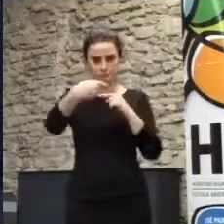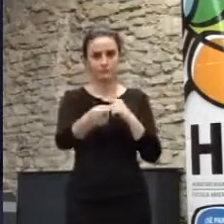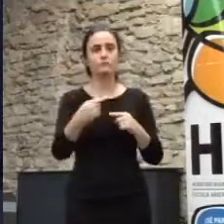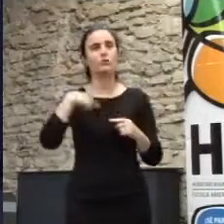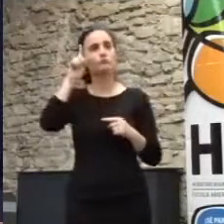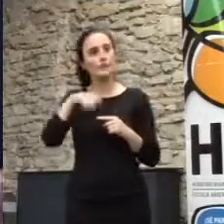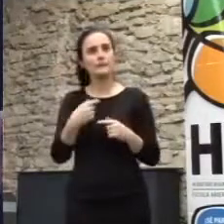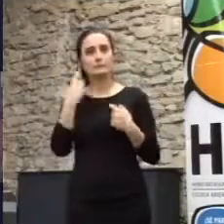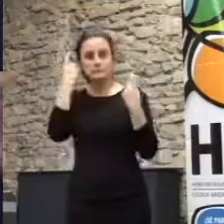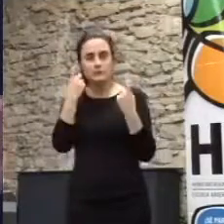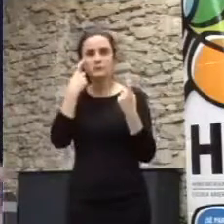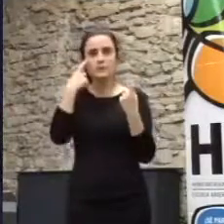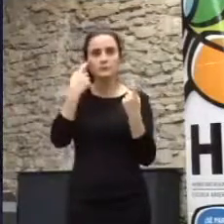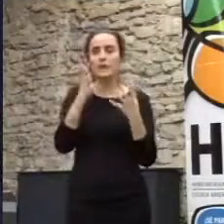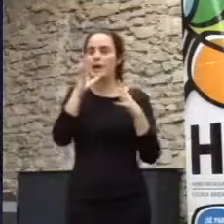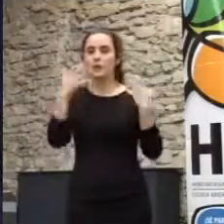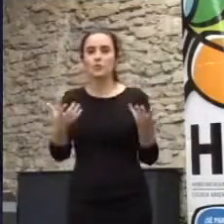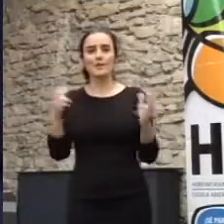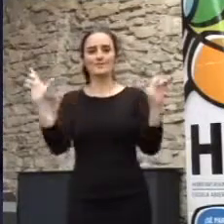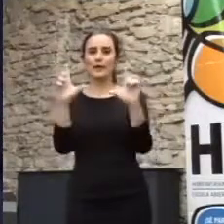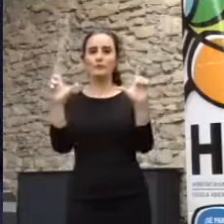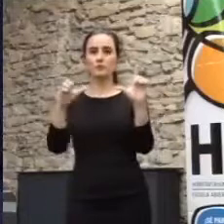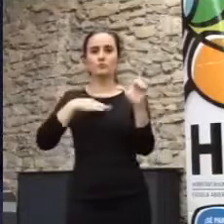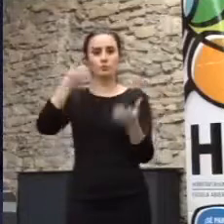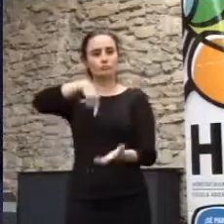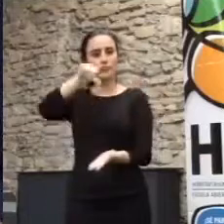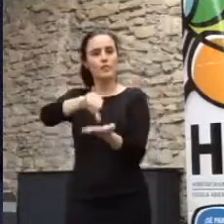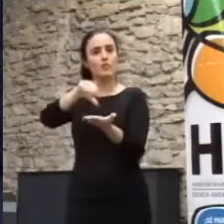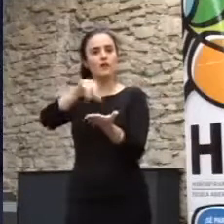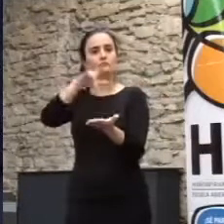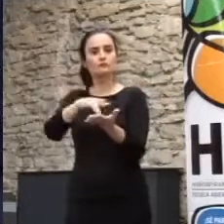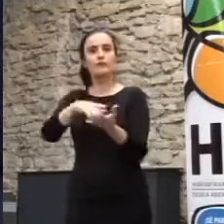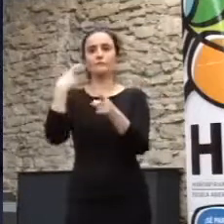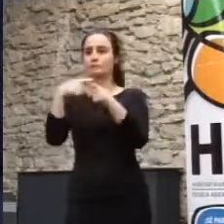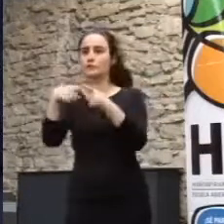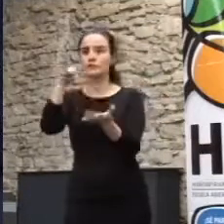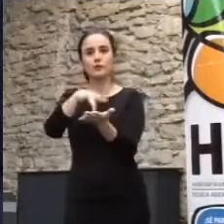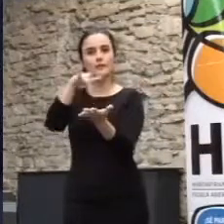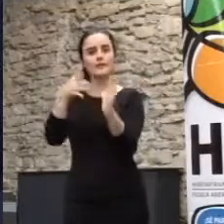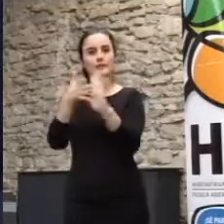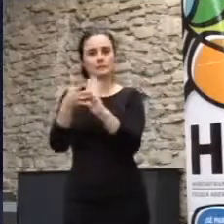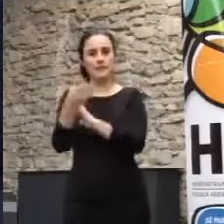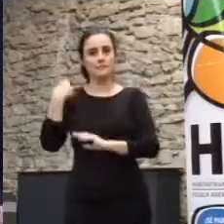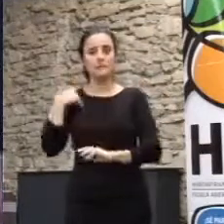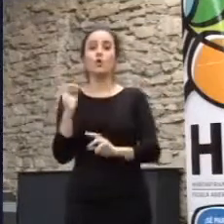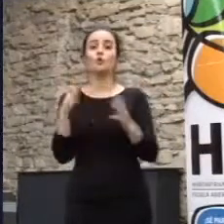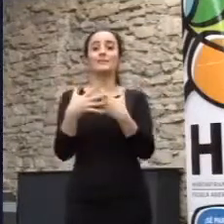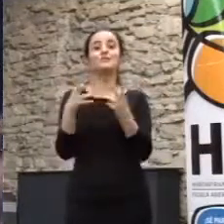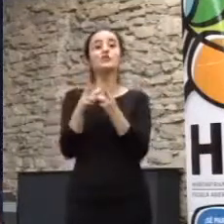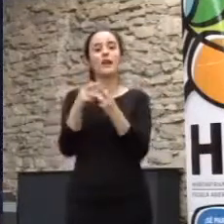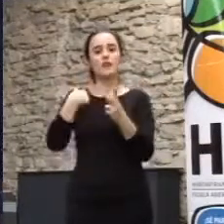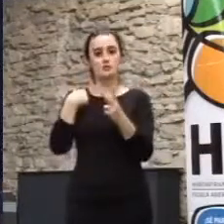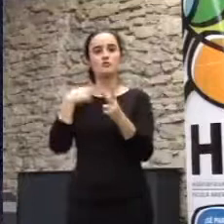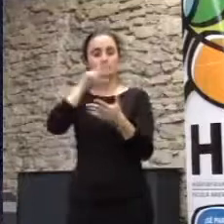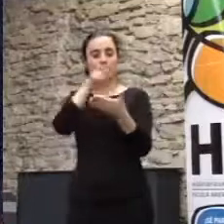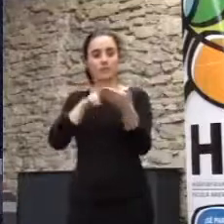posible, televisiones donde se pueda hablar de lo que ocurre en nuestra ciudad, en las redes sociales, y evidentemente lo que nos consta,